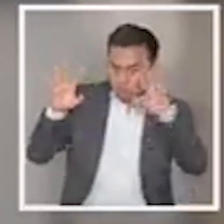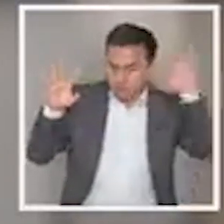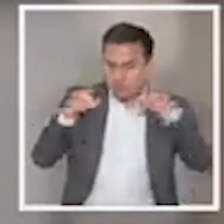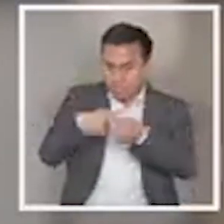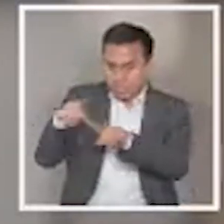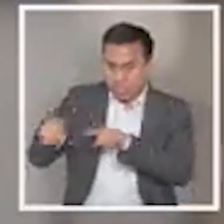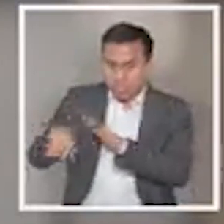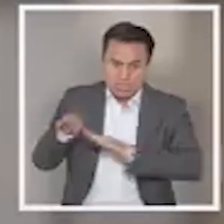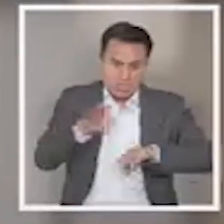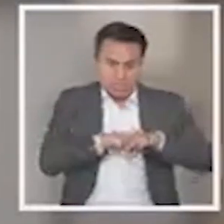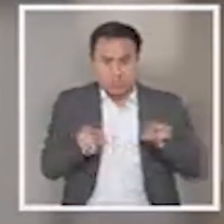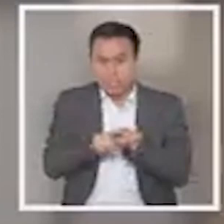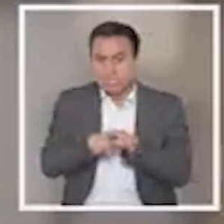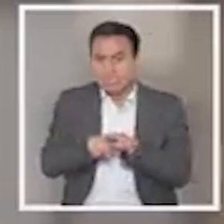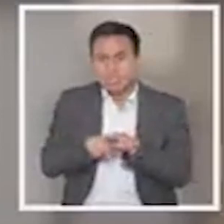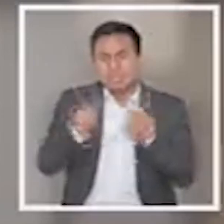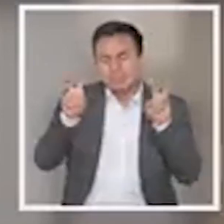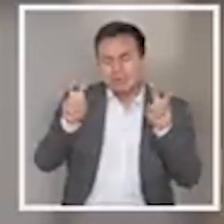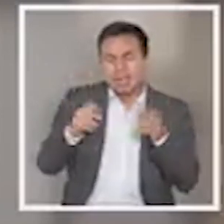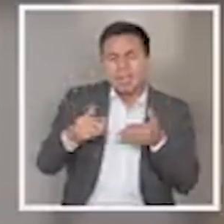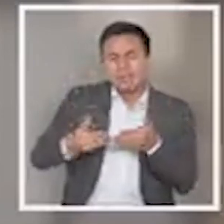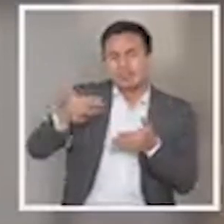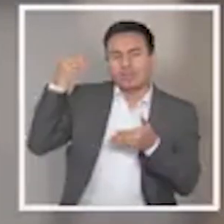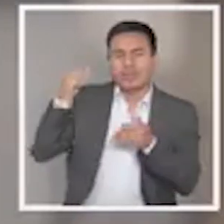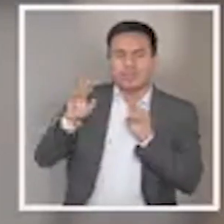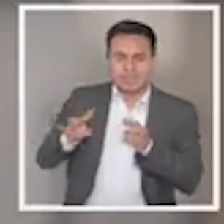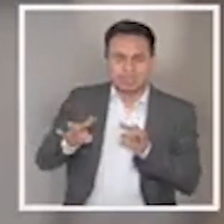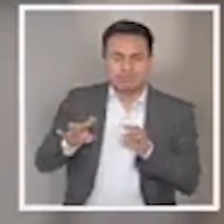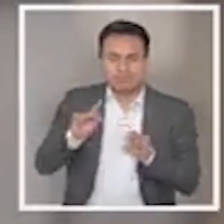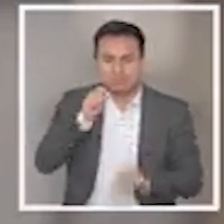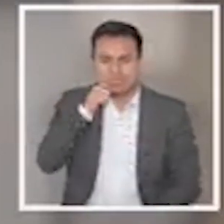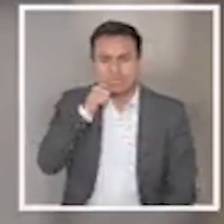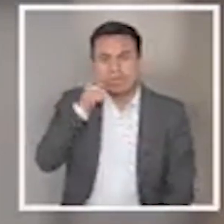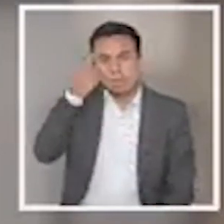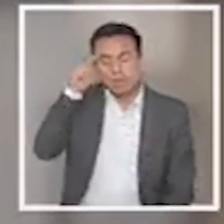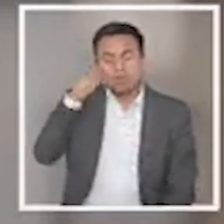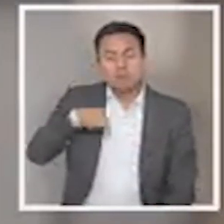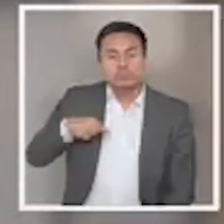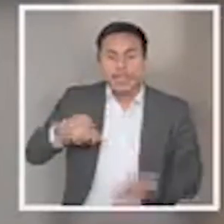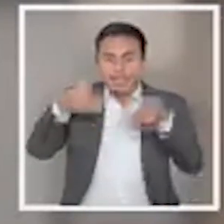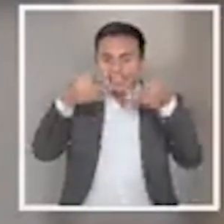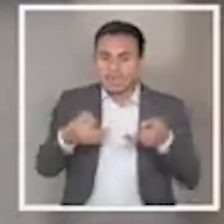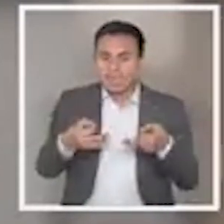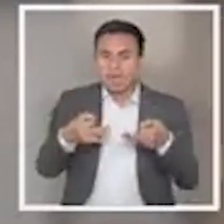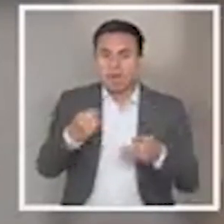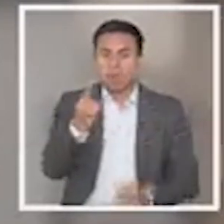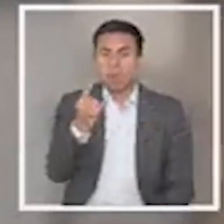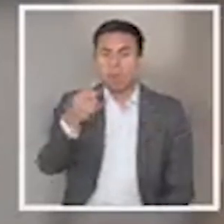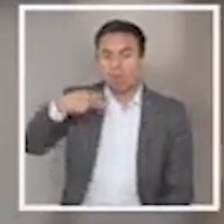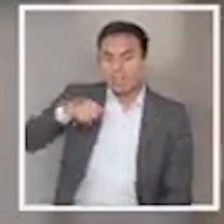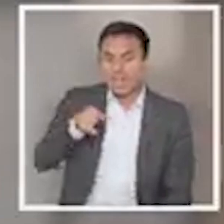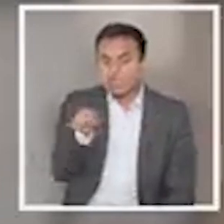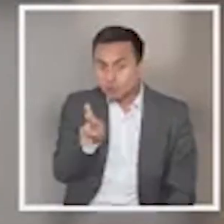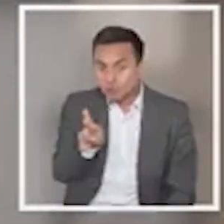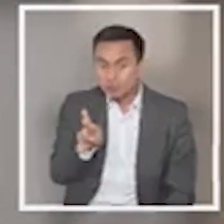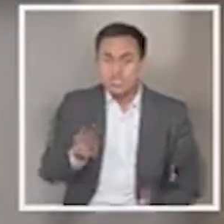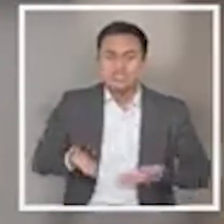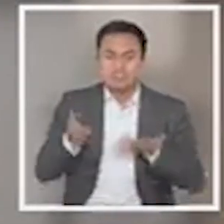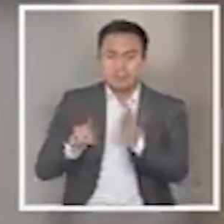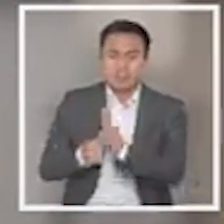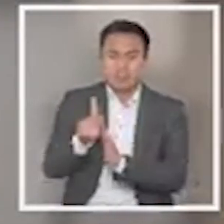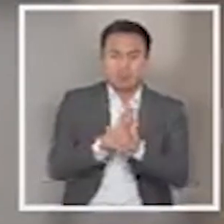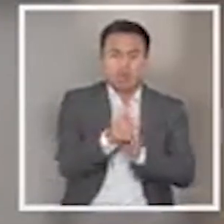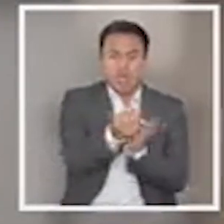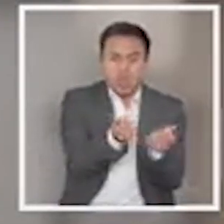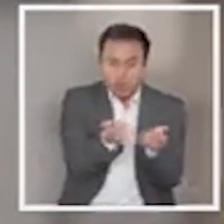ideológicas. Eso ya es insuficiente, eso ya debemos darlo por hecho. Lo que tenemos que garantizar es un UNASUR que sirva al